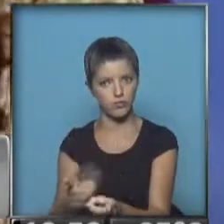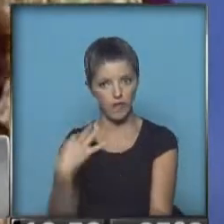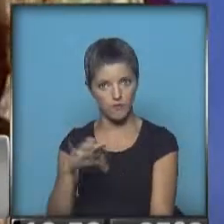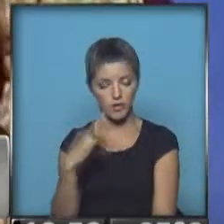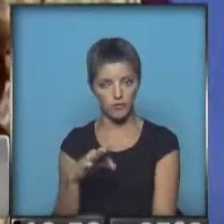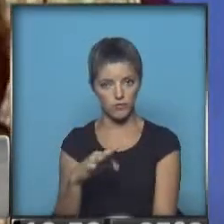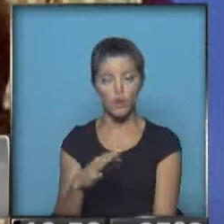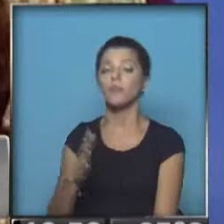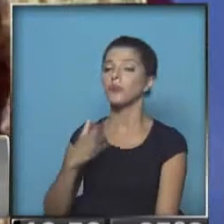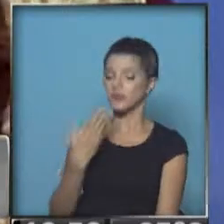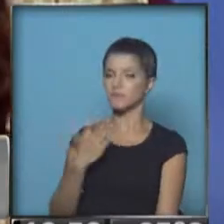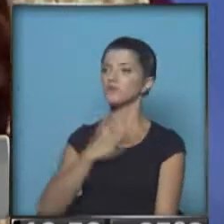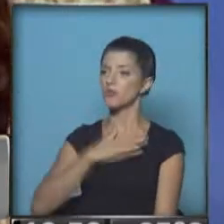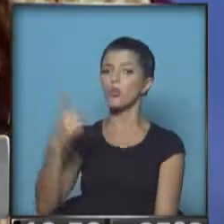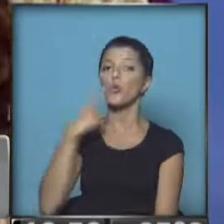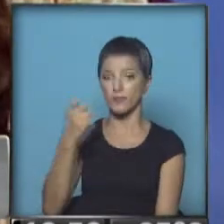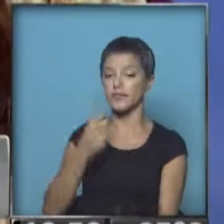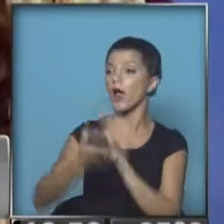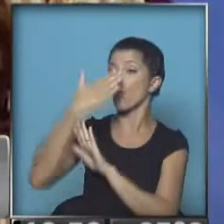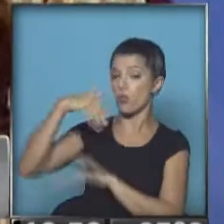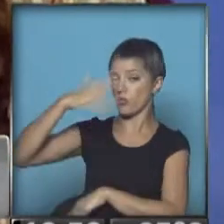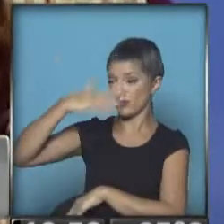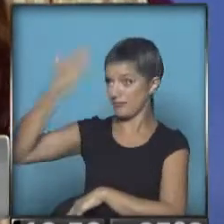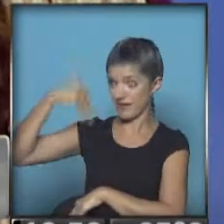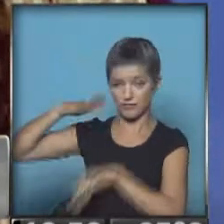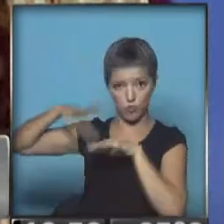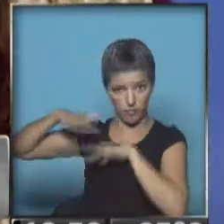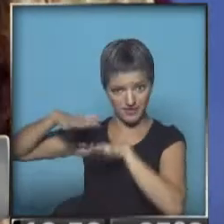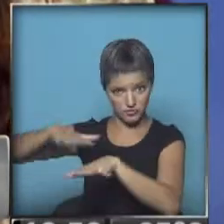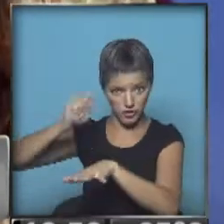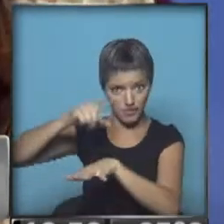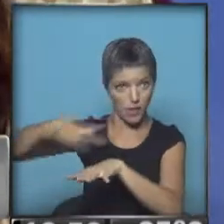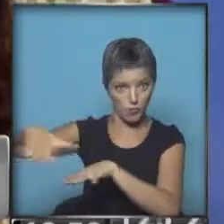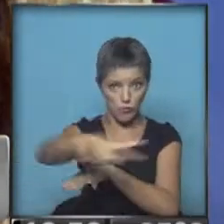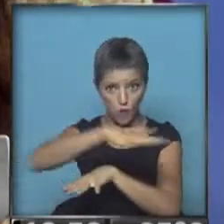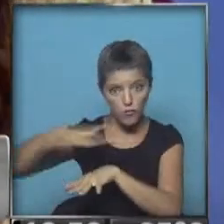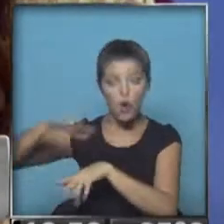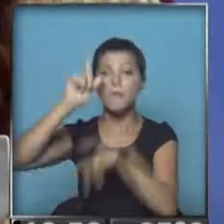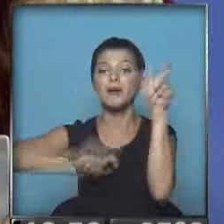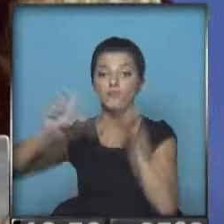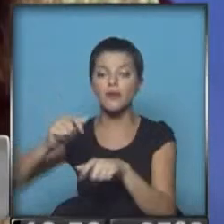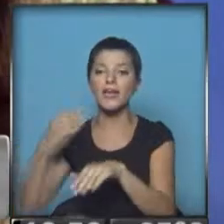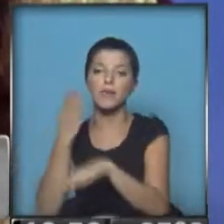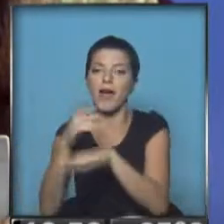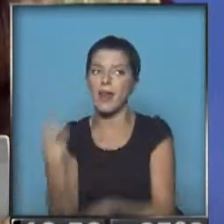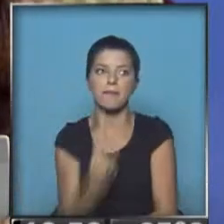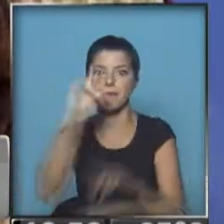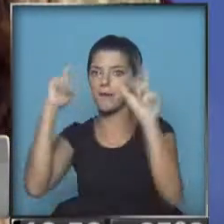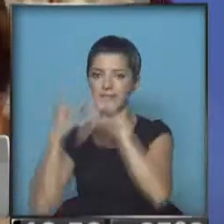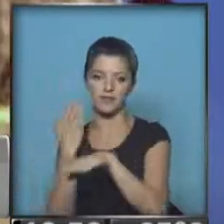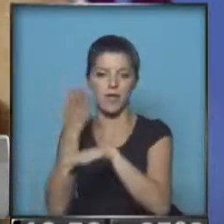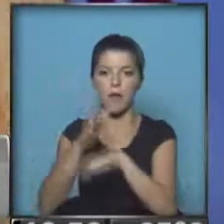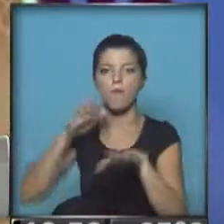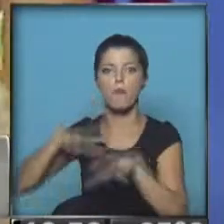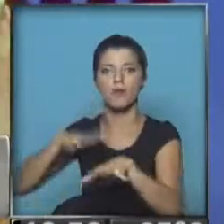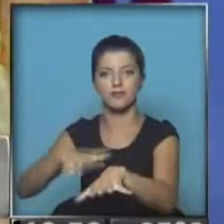Porque yo me doy cuenta en las últimas movilizaciones populares Gente que va por primera vez a una movilización